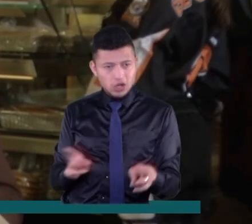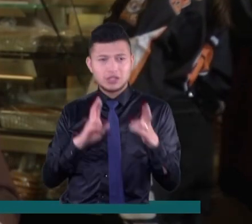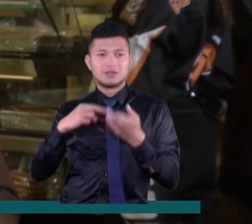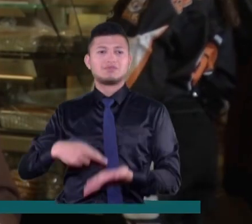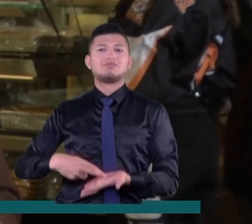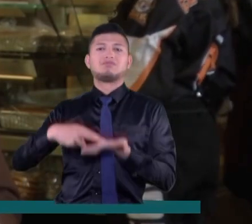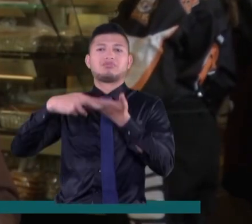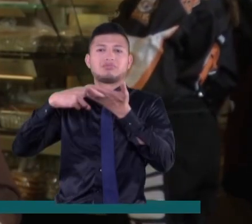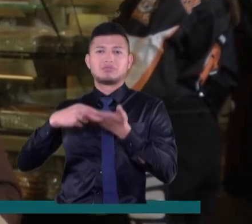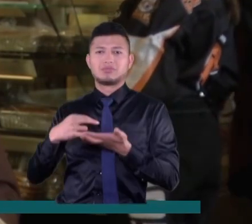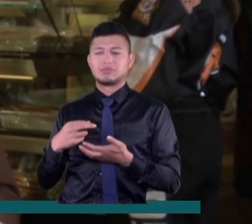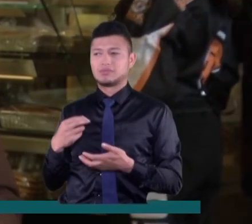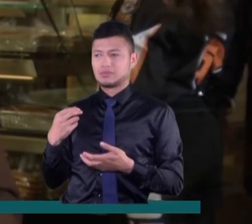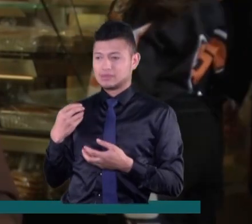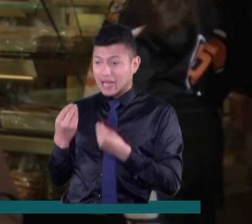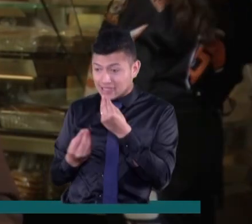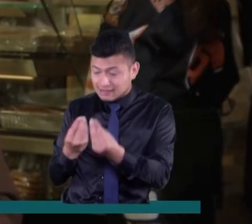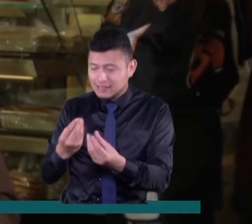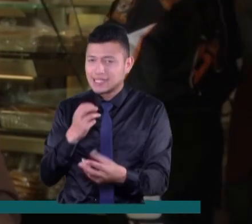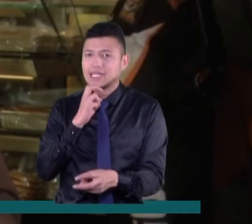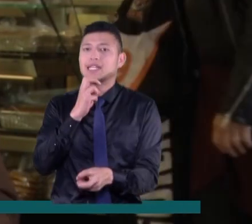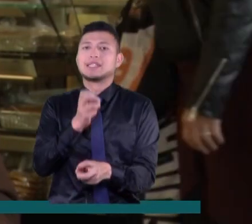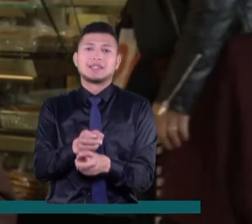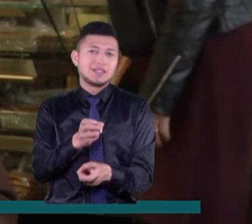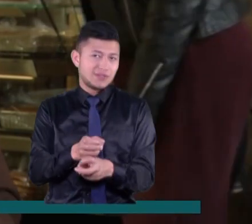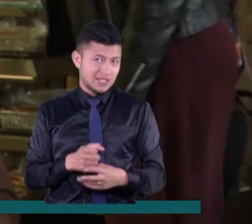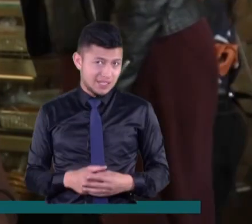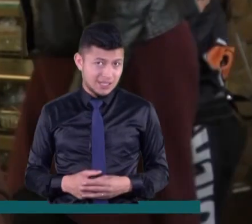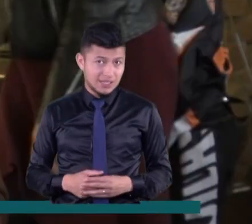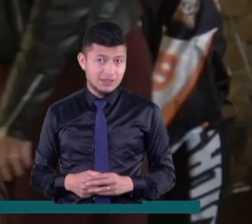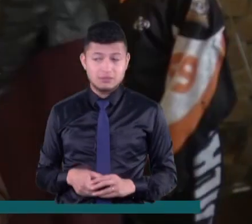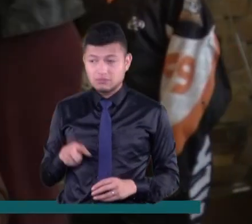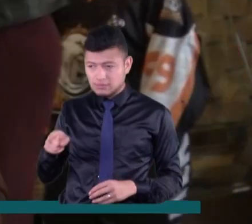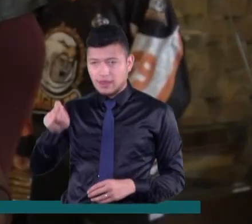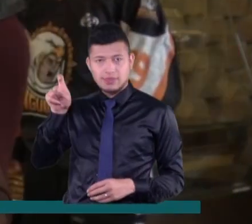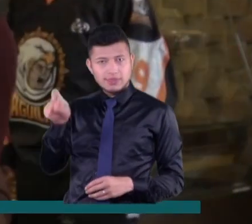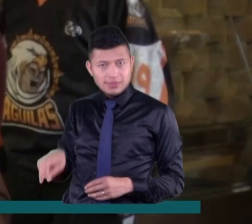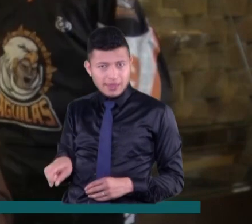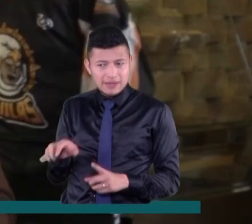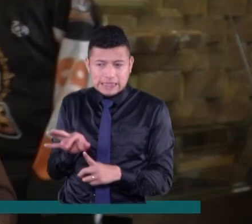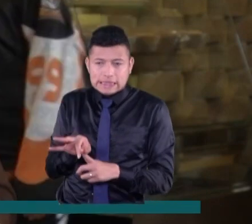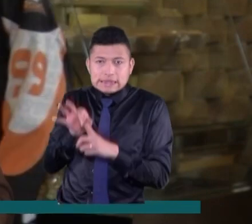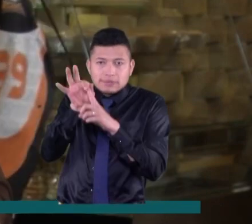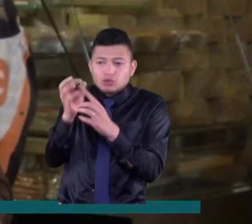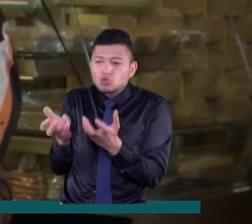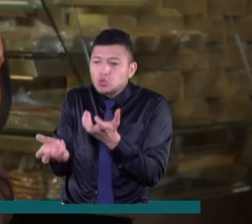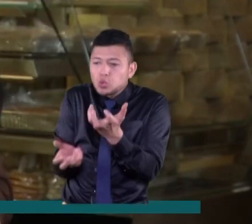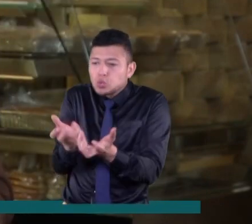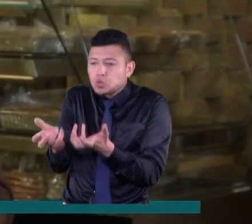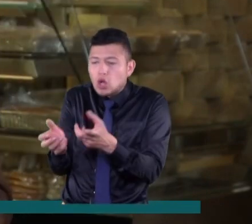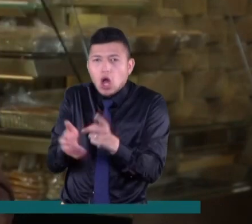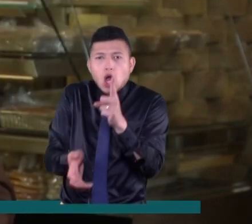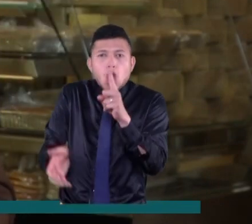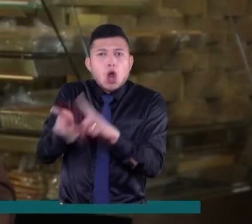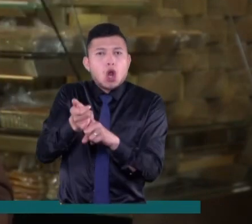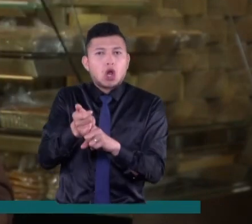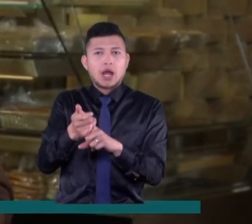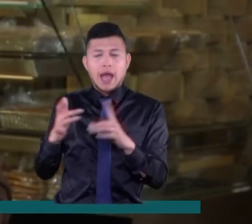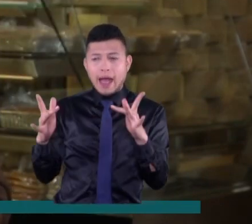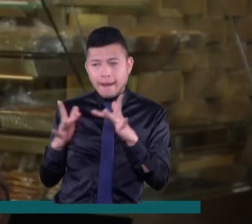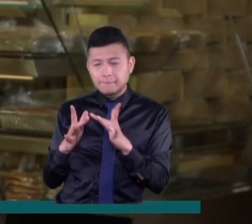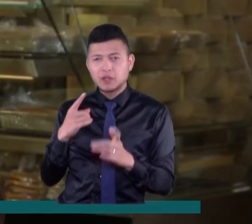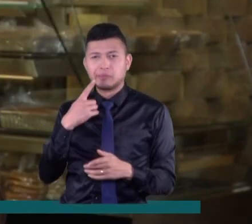volver a hacerlo, siempre fue muy difícil, siempre porque pues ellos, eso tiene unos puntos especiales para lograr